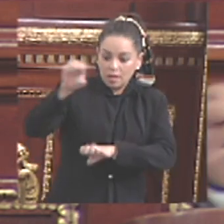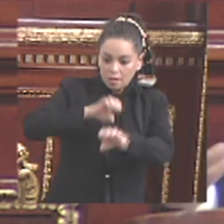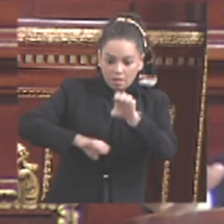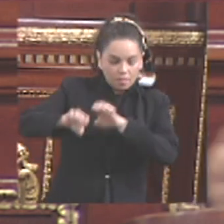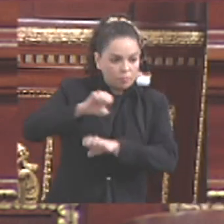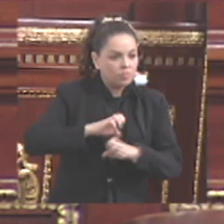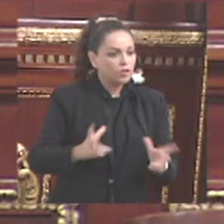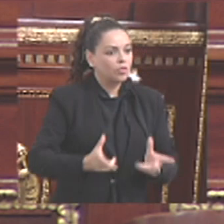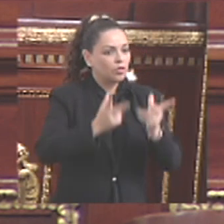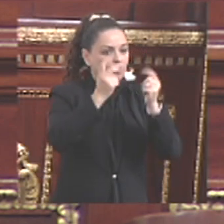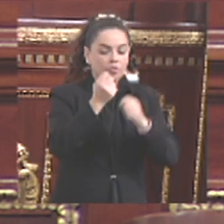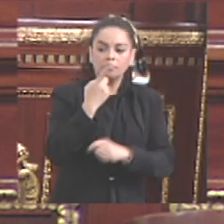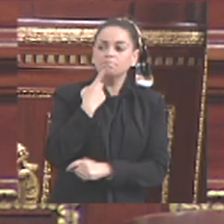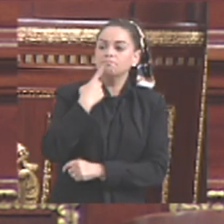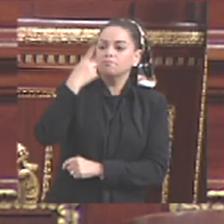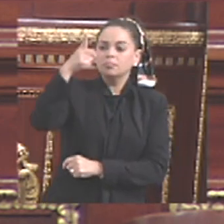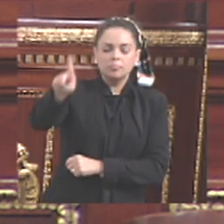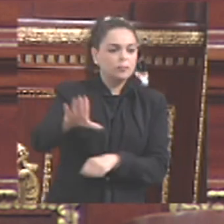porque no se les ha pagado?